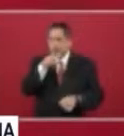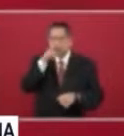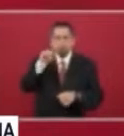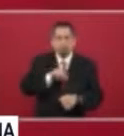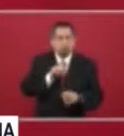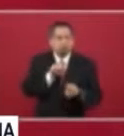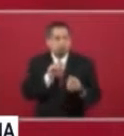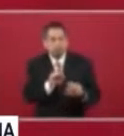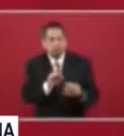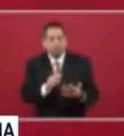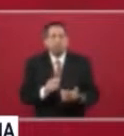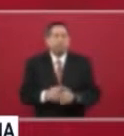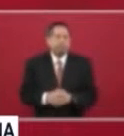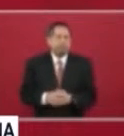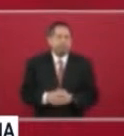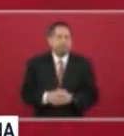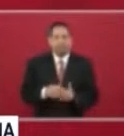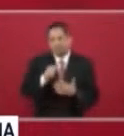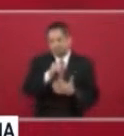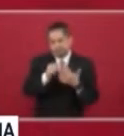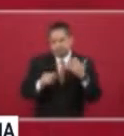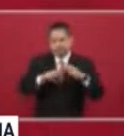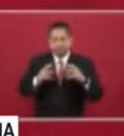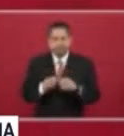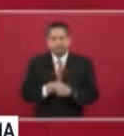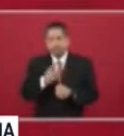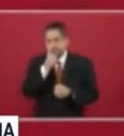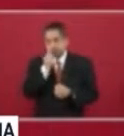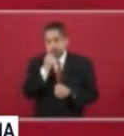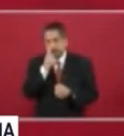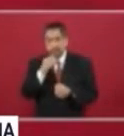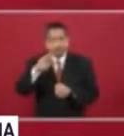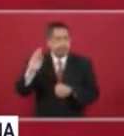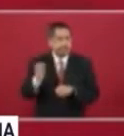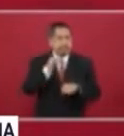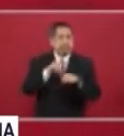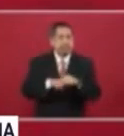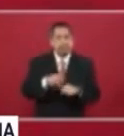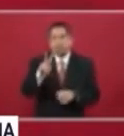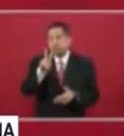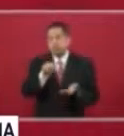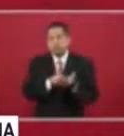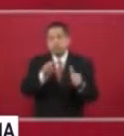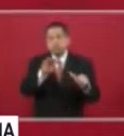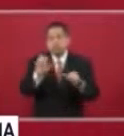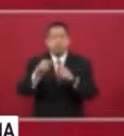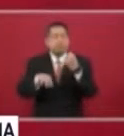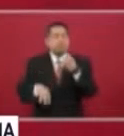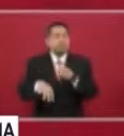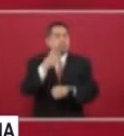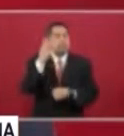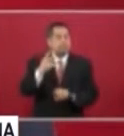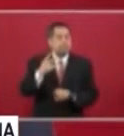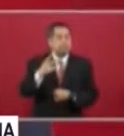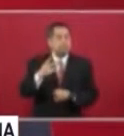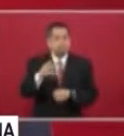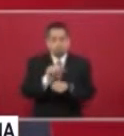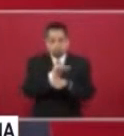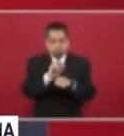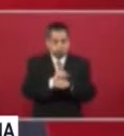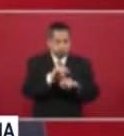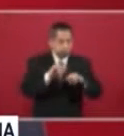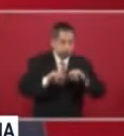y la Marina regresan a los cuarteles porque está establecido así en la Constitución qu se